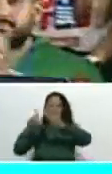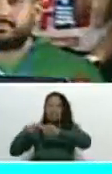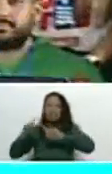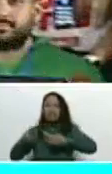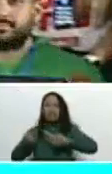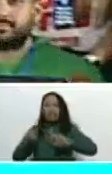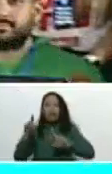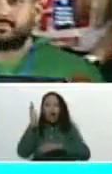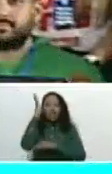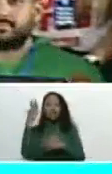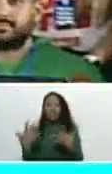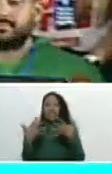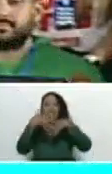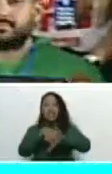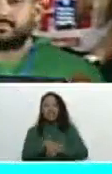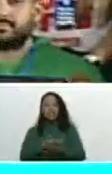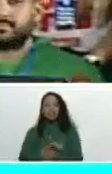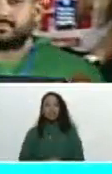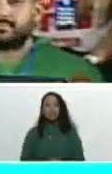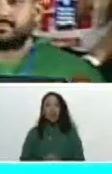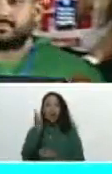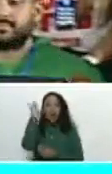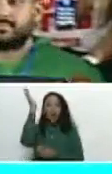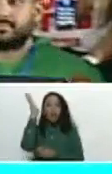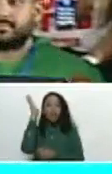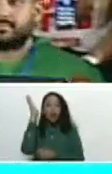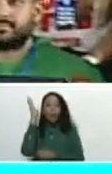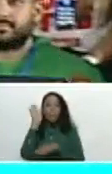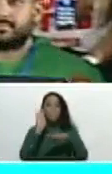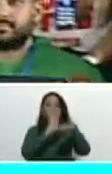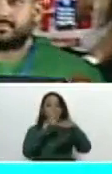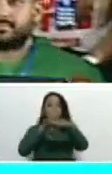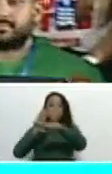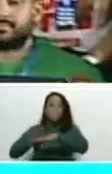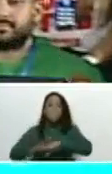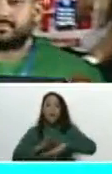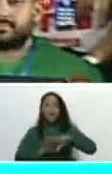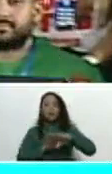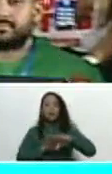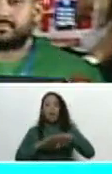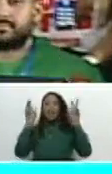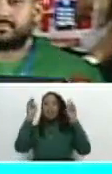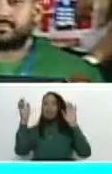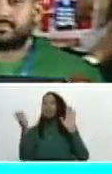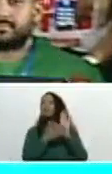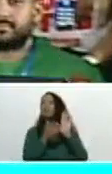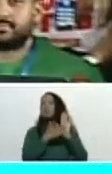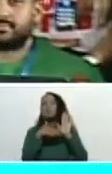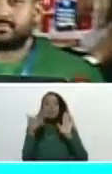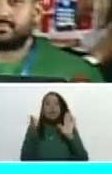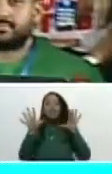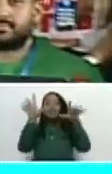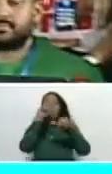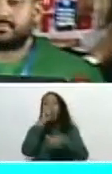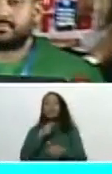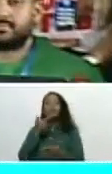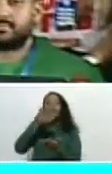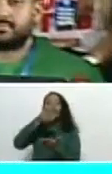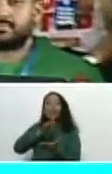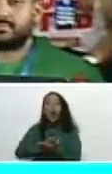Congreso incluyente, Congreso convocante, en el marco de los 10 años de